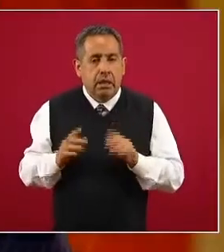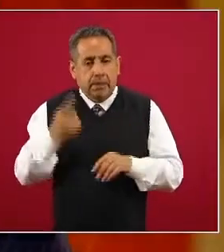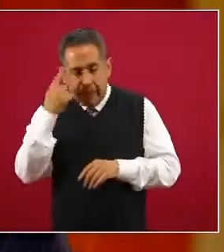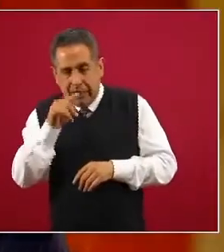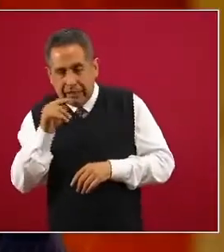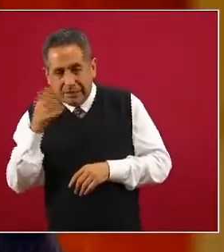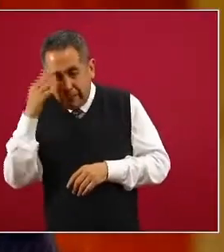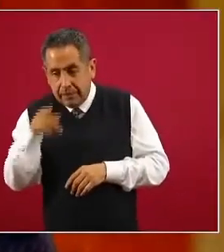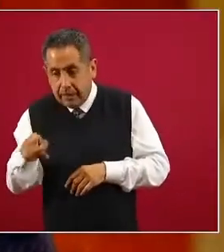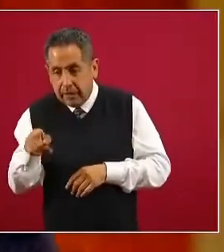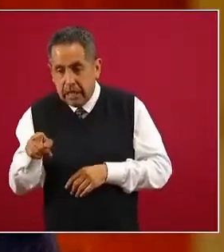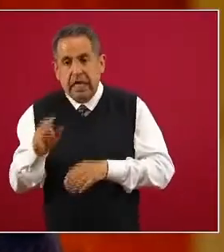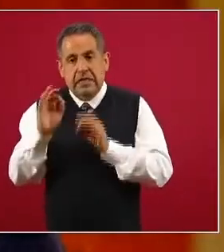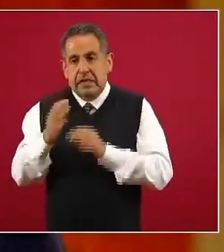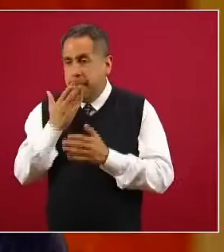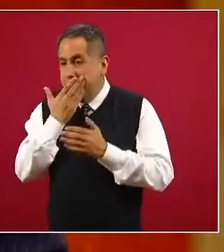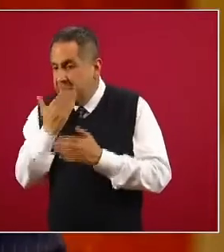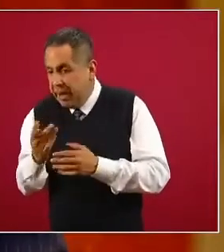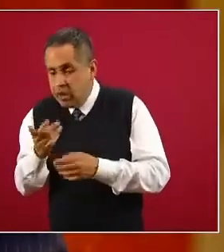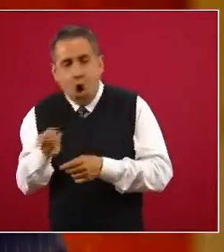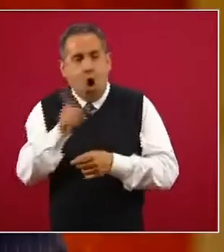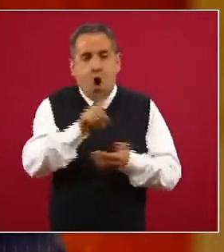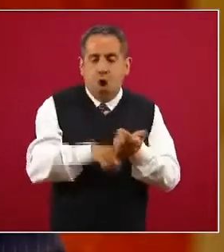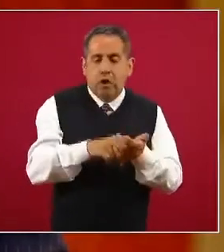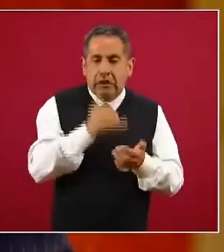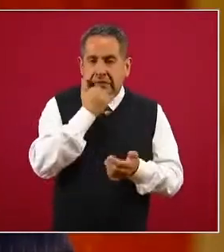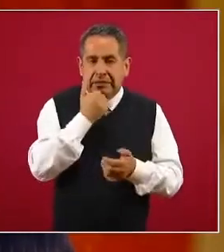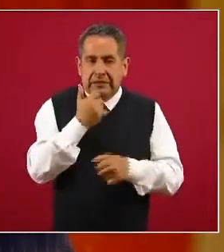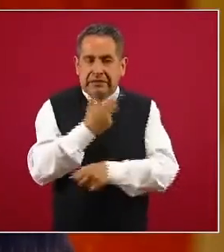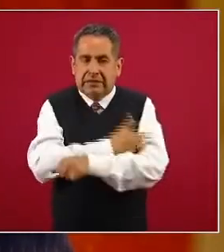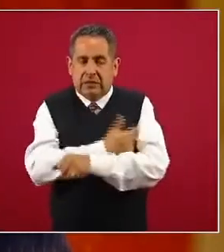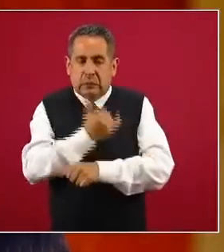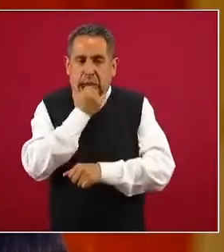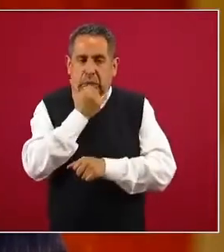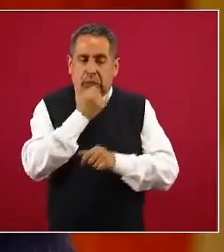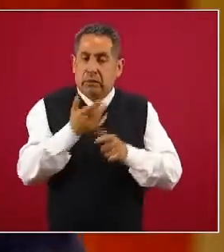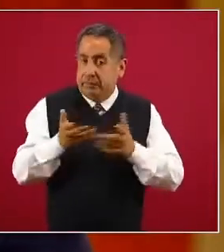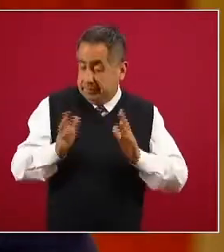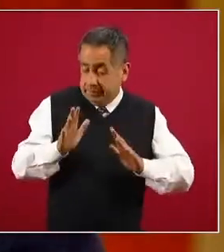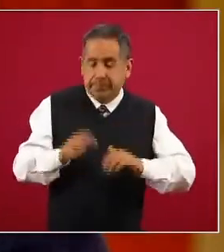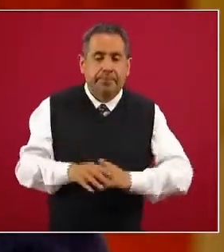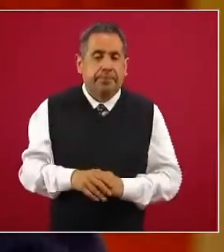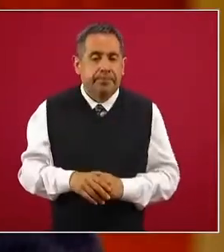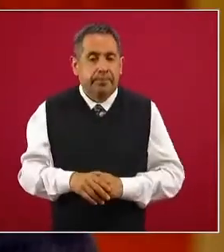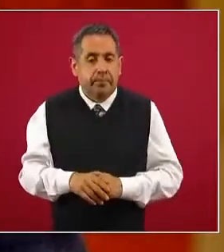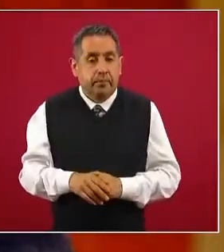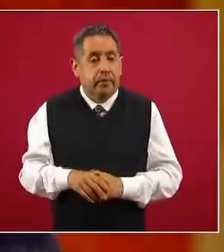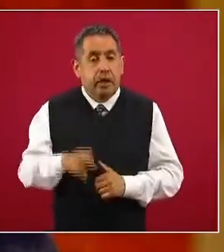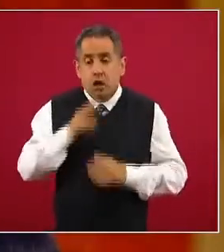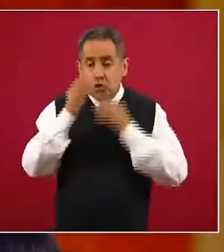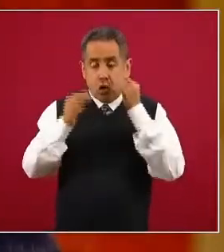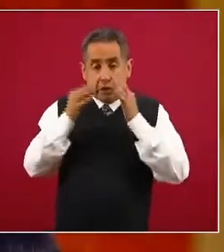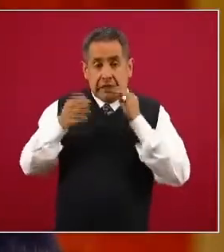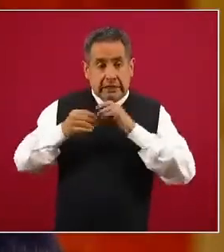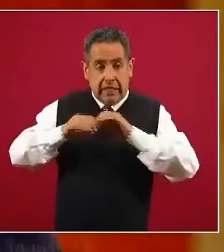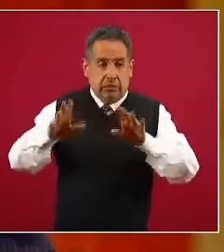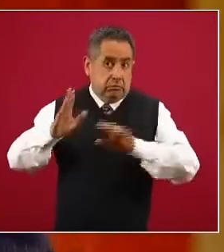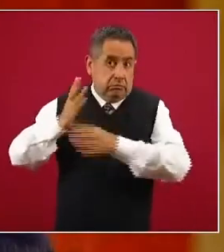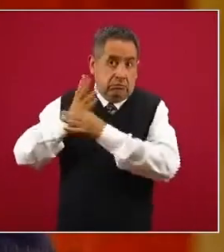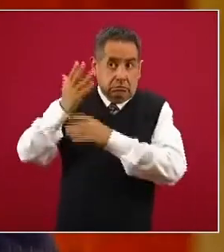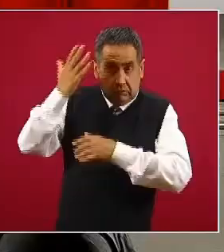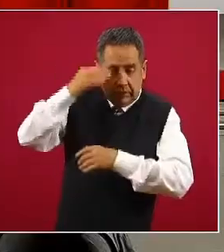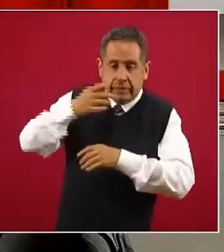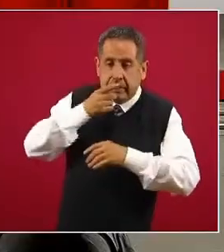secundario y la condición de vacunado con el producto candidato. La noticia hasta la que sabemos es